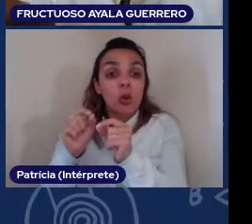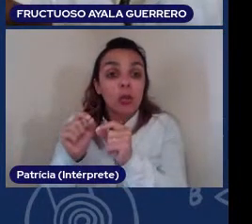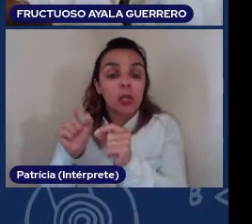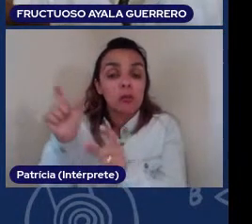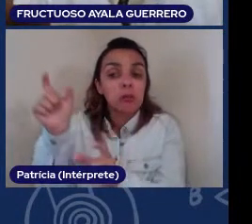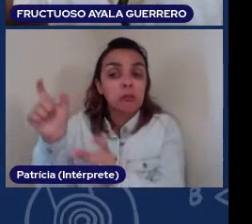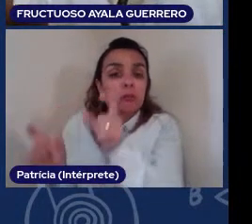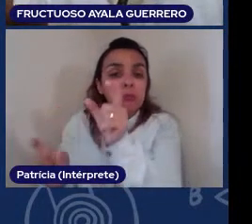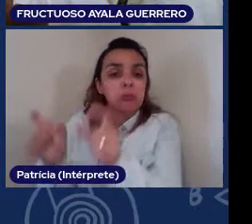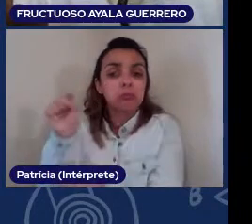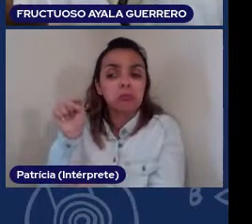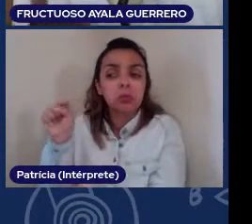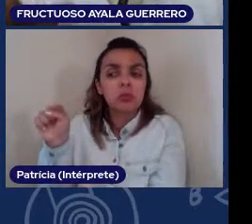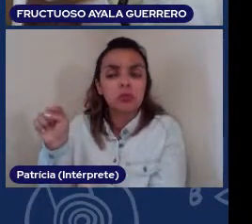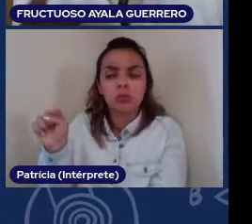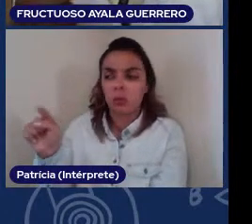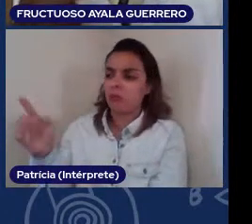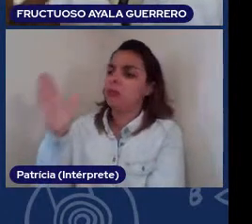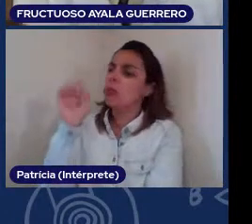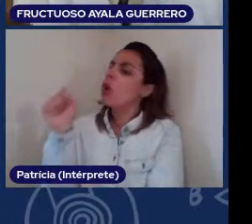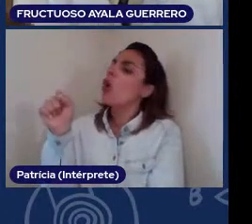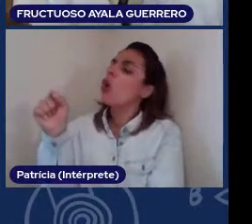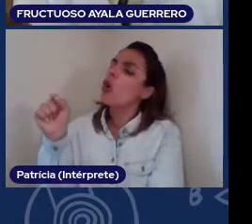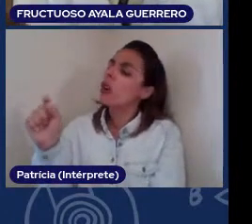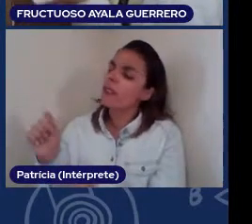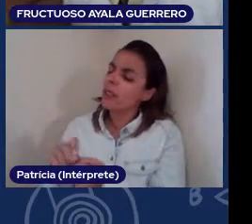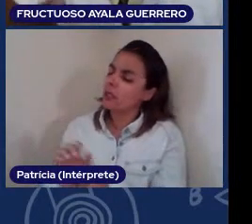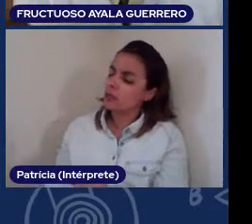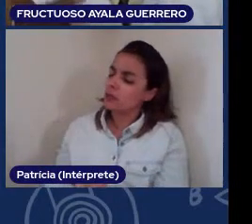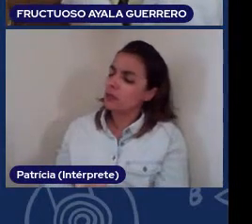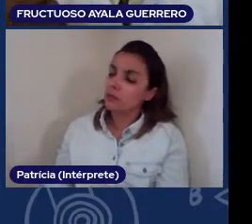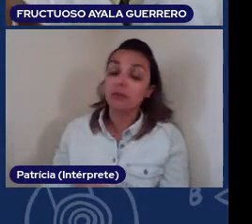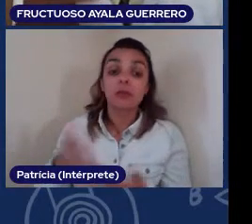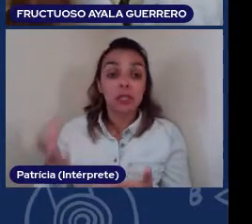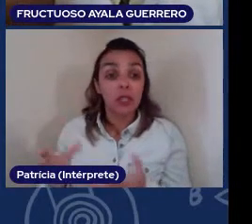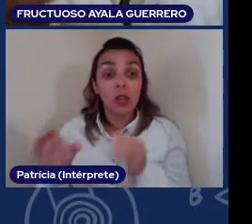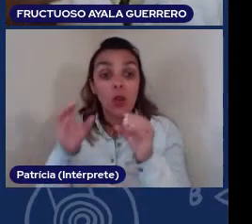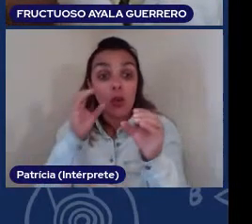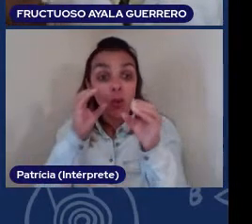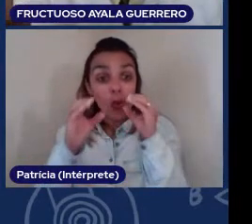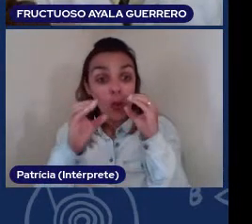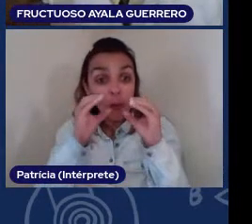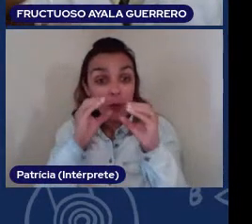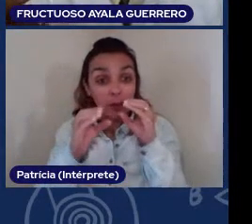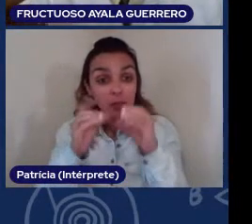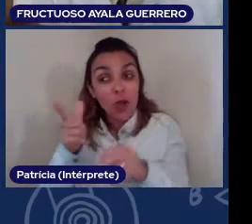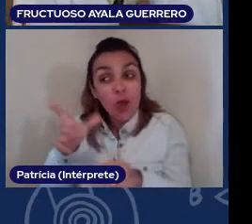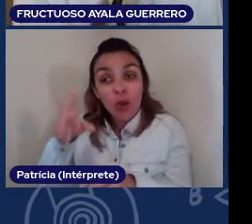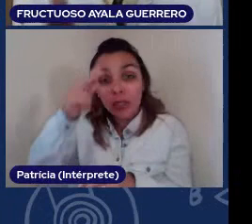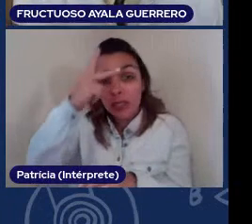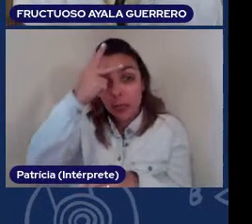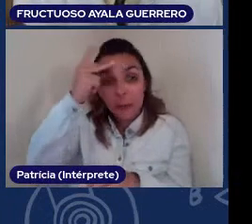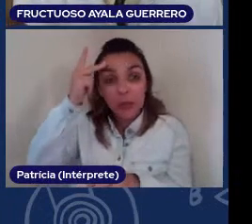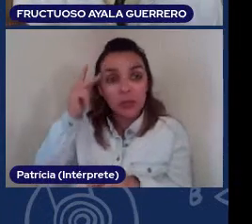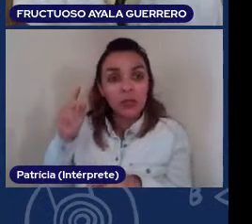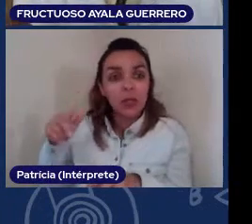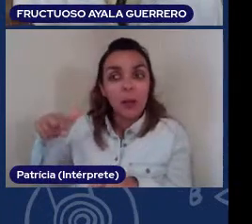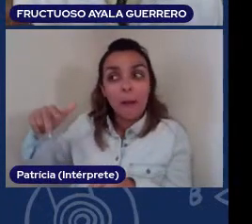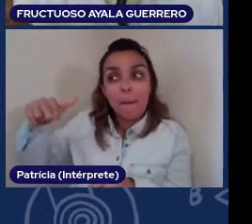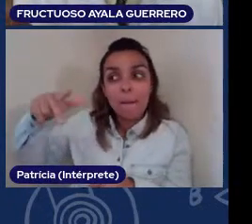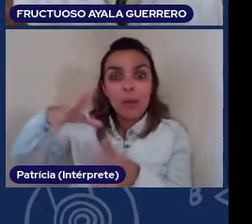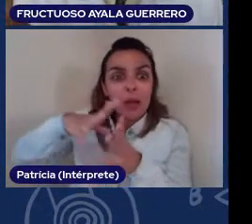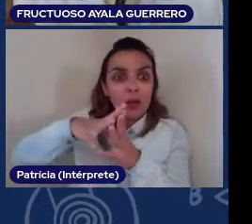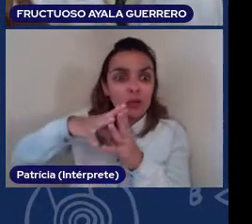otra persona. Ahí ya hay comunicación mental, está entendiendo que la otra persona se mueve y desaparece esa